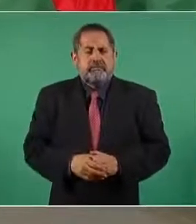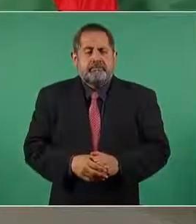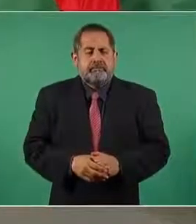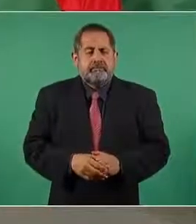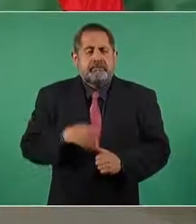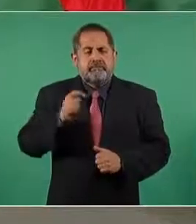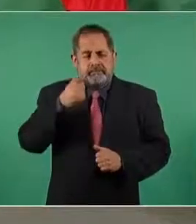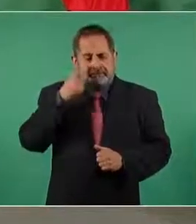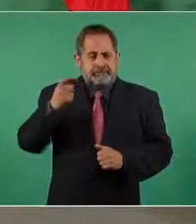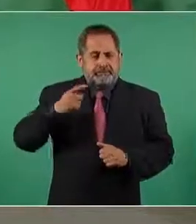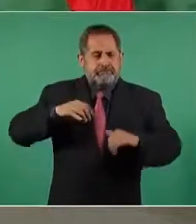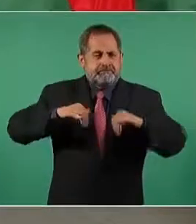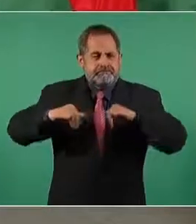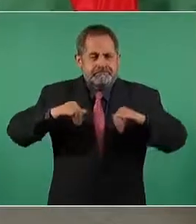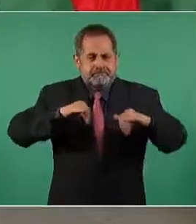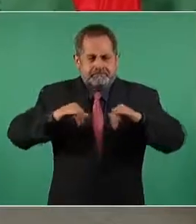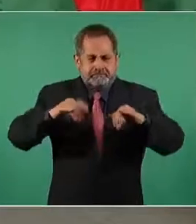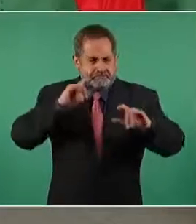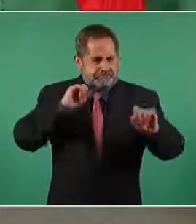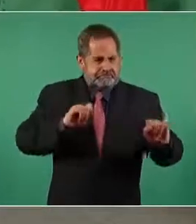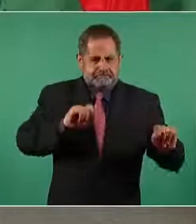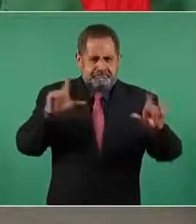Un mapa.